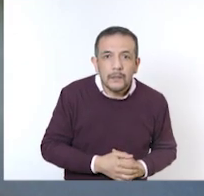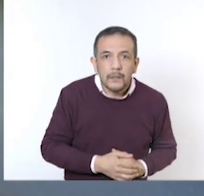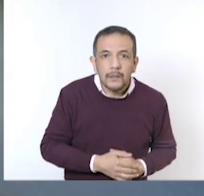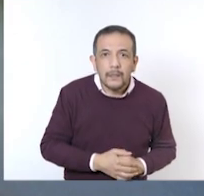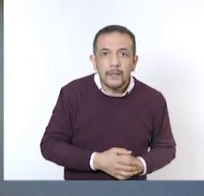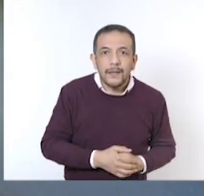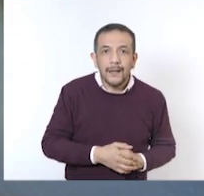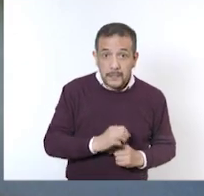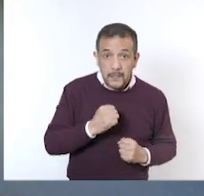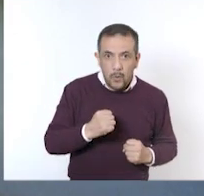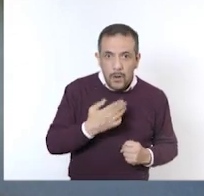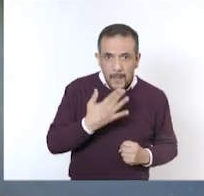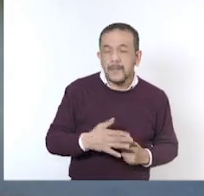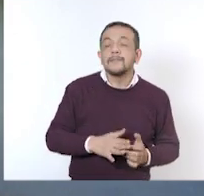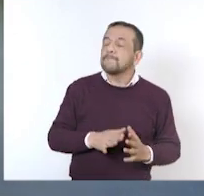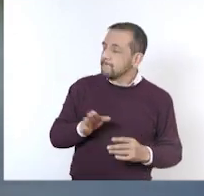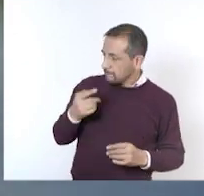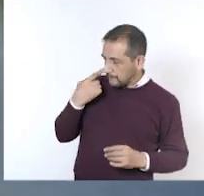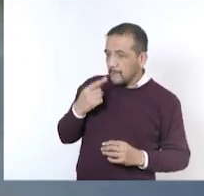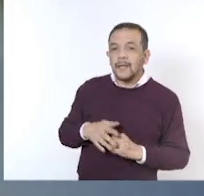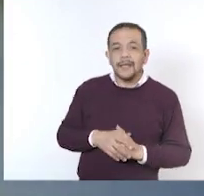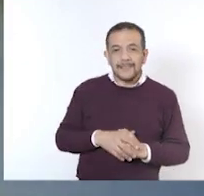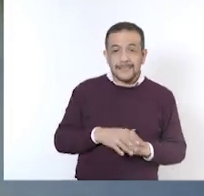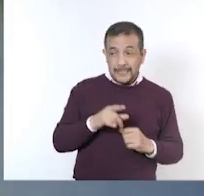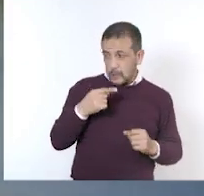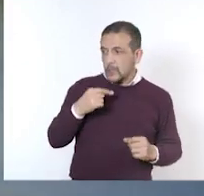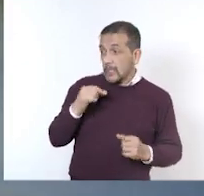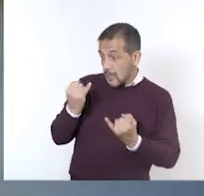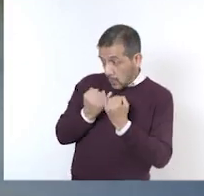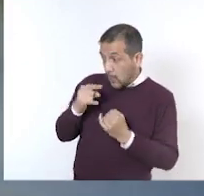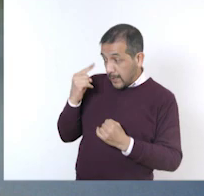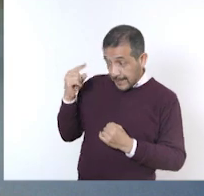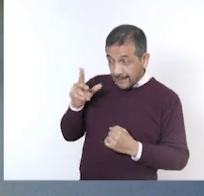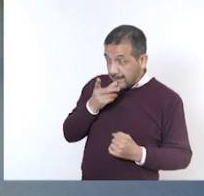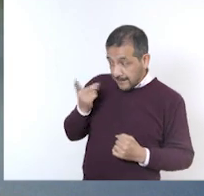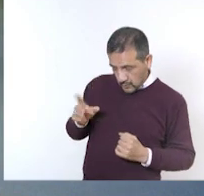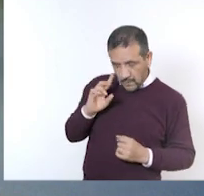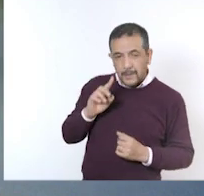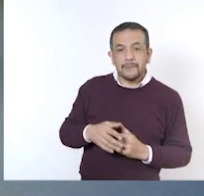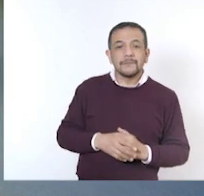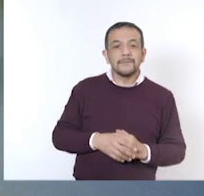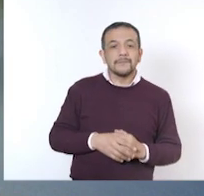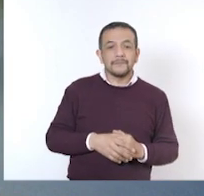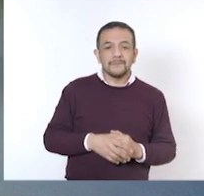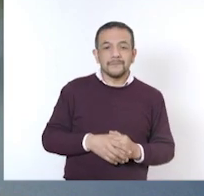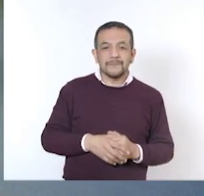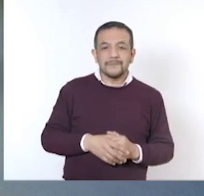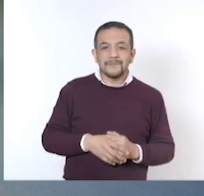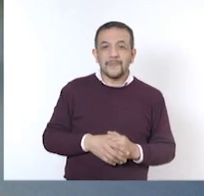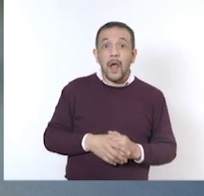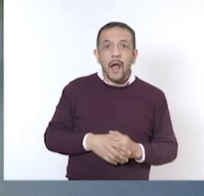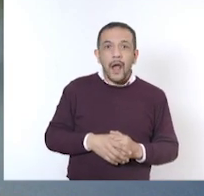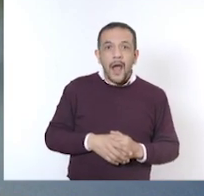pregúntales. ¿Seguro? Va. Así como te dijeron. Así lo vas a hacer. ¿Estás listo? Una, a ver. Dos,